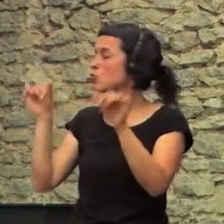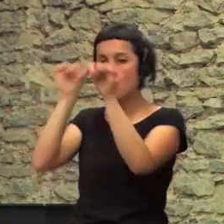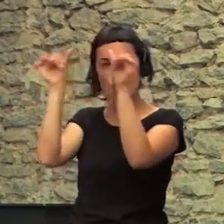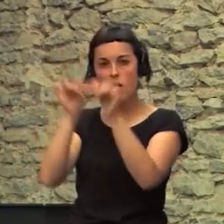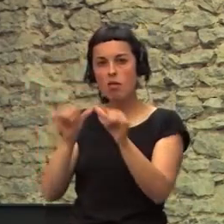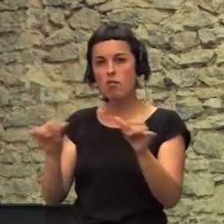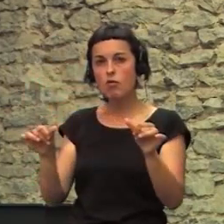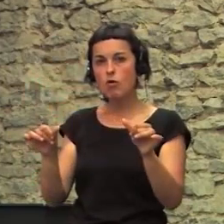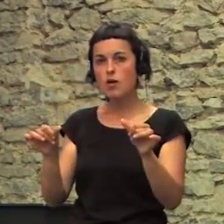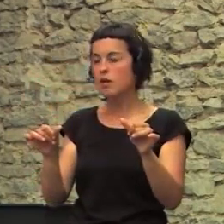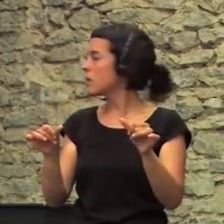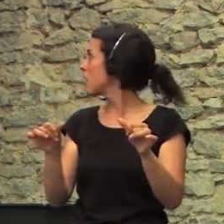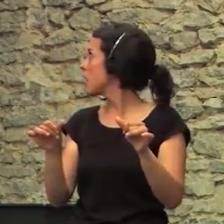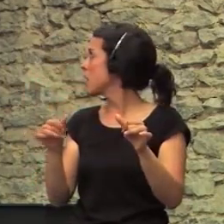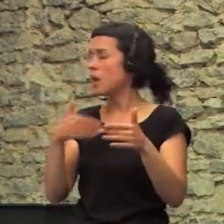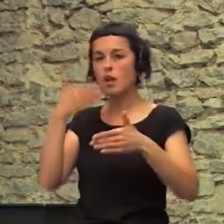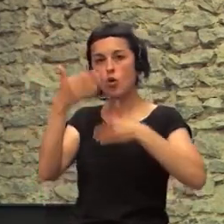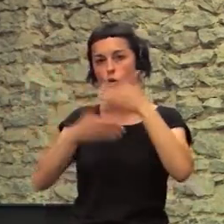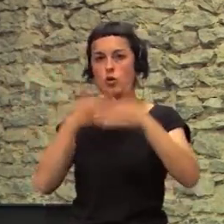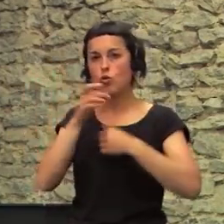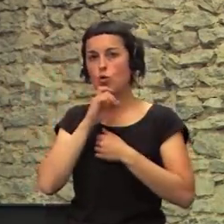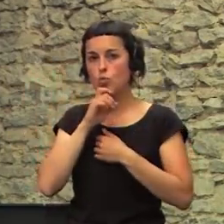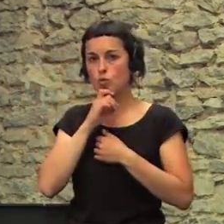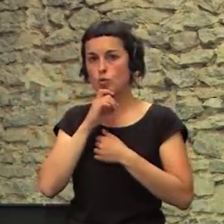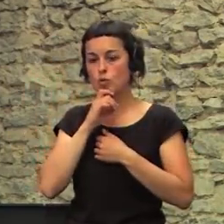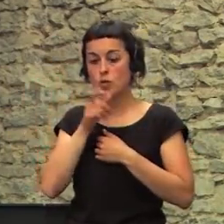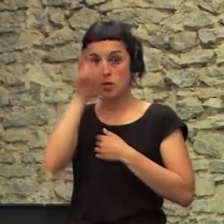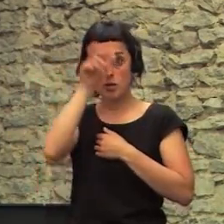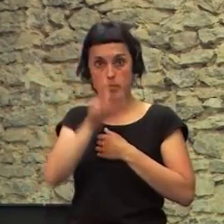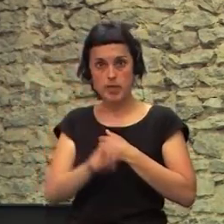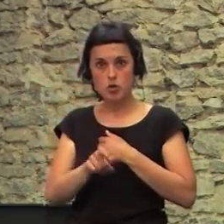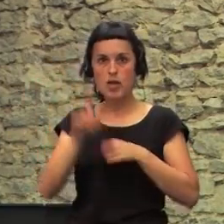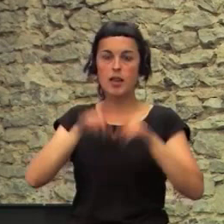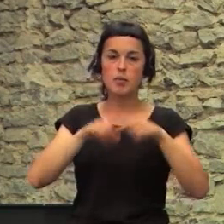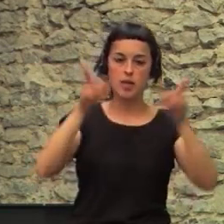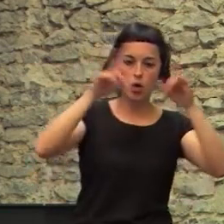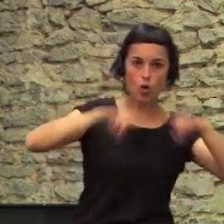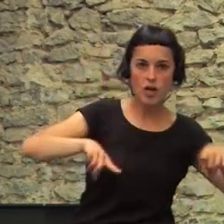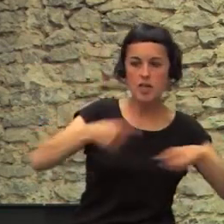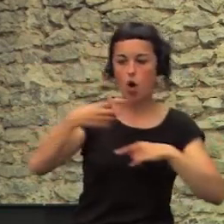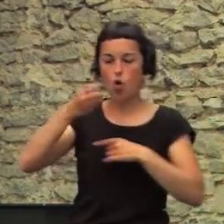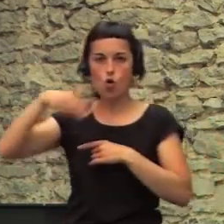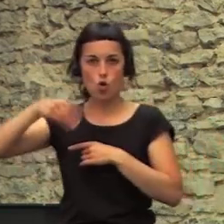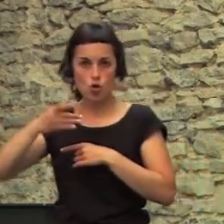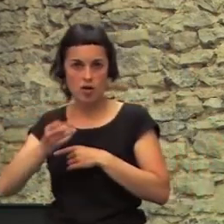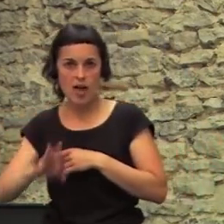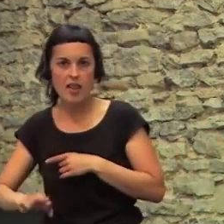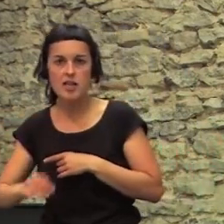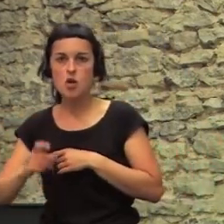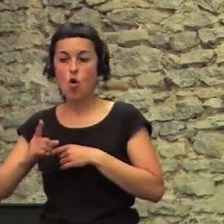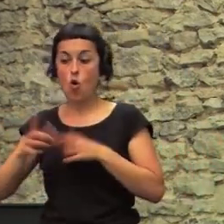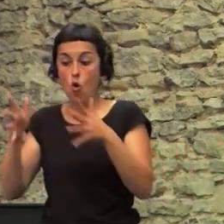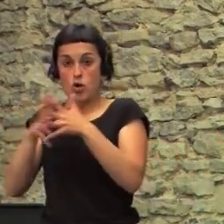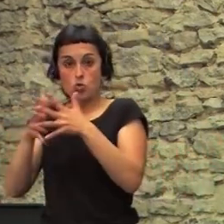ese continuo, ¿no? En el que cada persona, a nivel de cromosomas, a nivel de gónadas, a nivel de estructuras